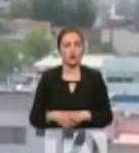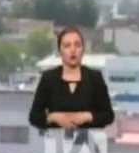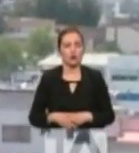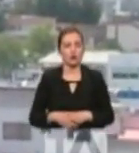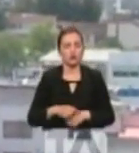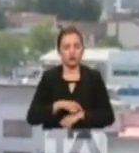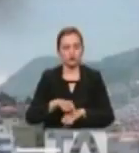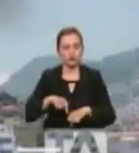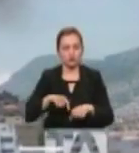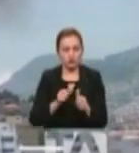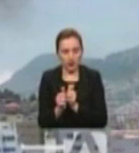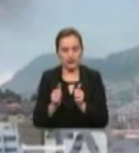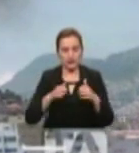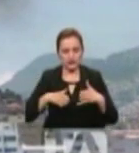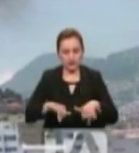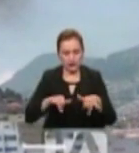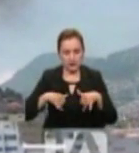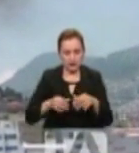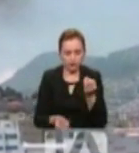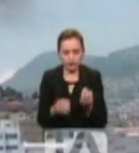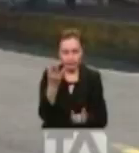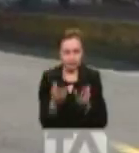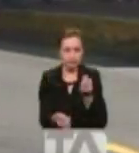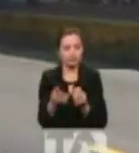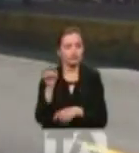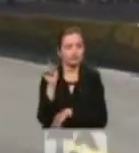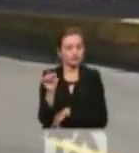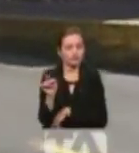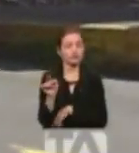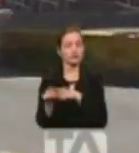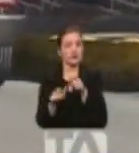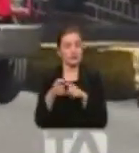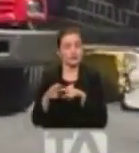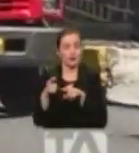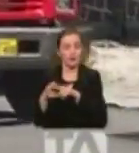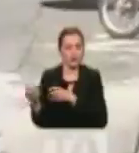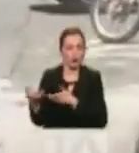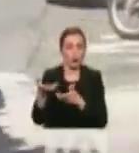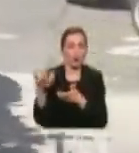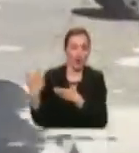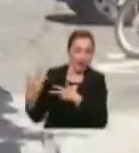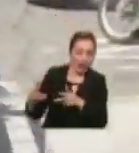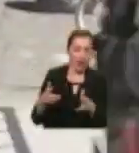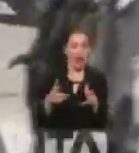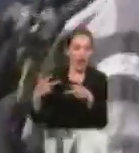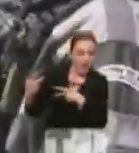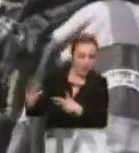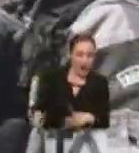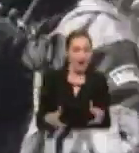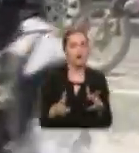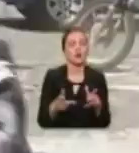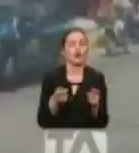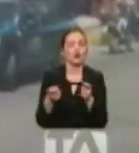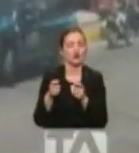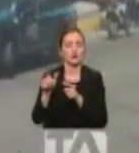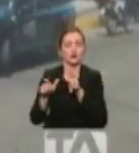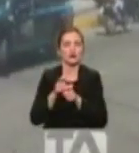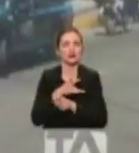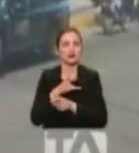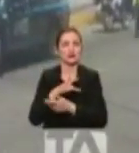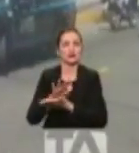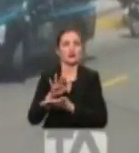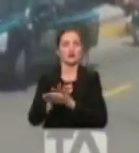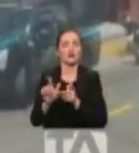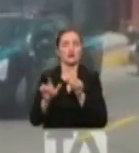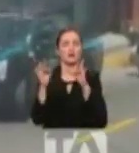Pasaban las horas y el flagelo continuaba encendido, mientras iban llegando varias unidades de emergencia para calmar a la ciudadanía